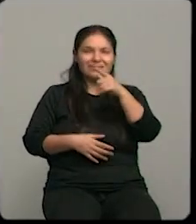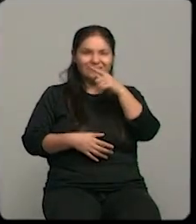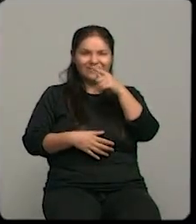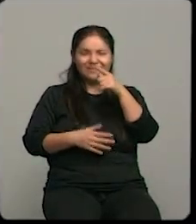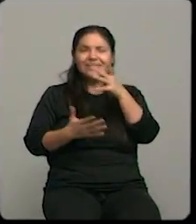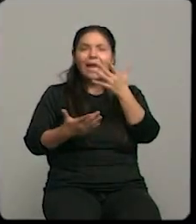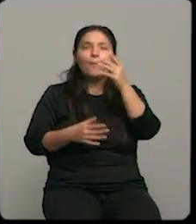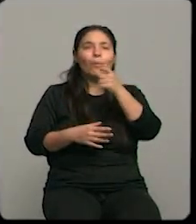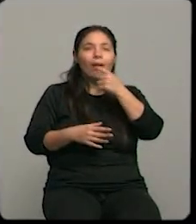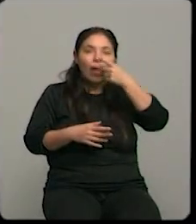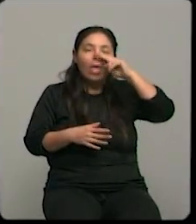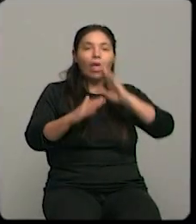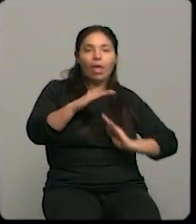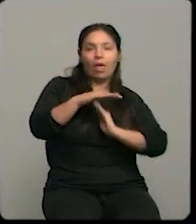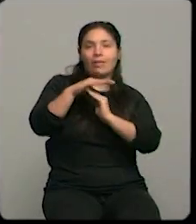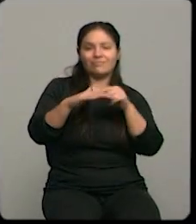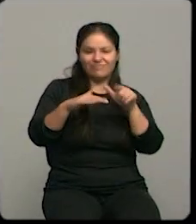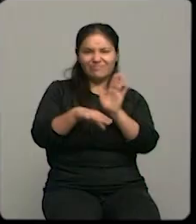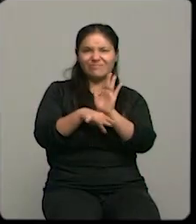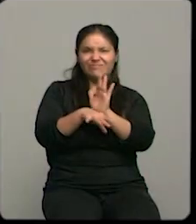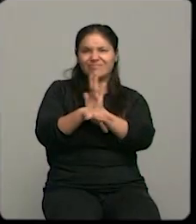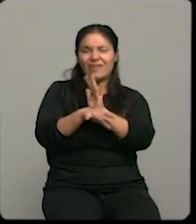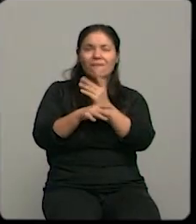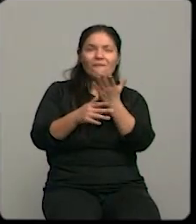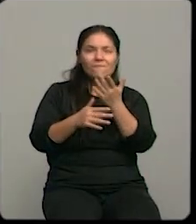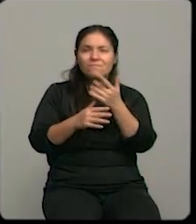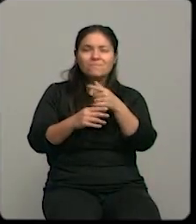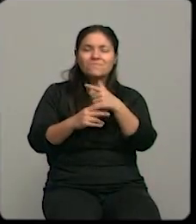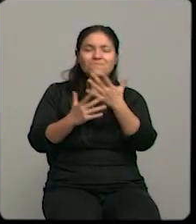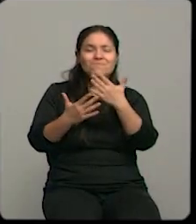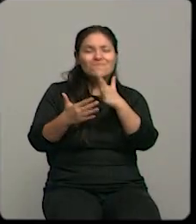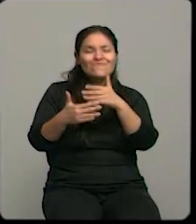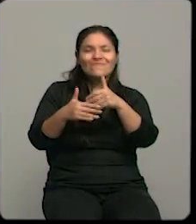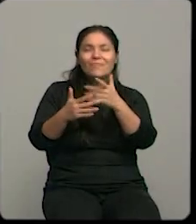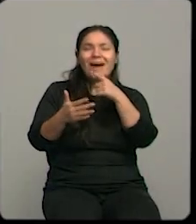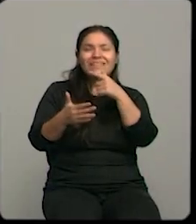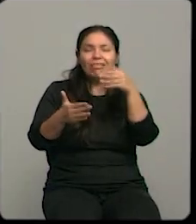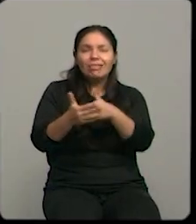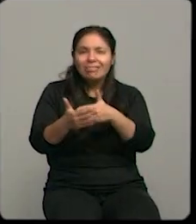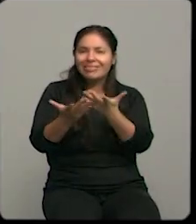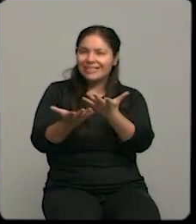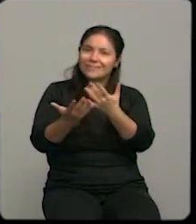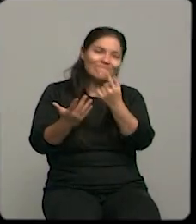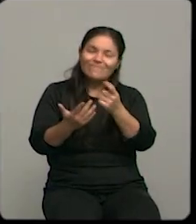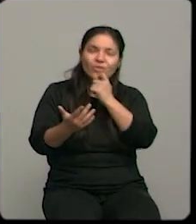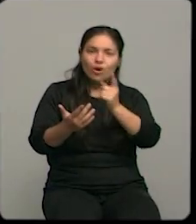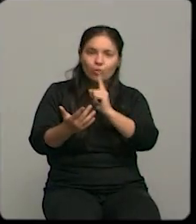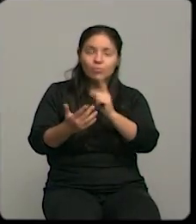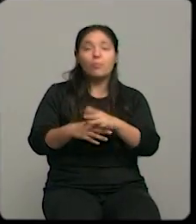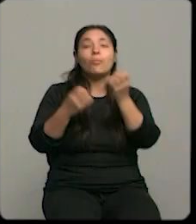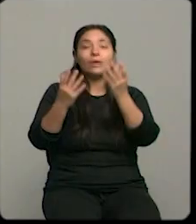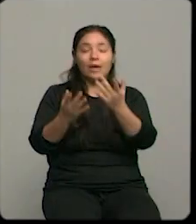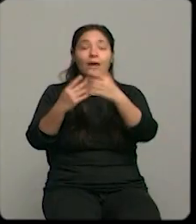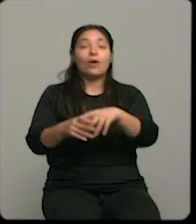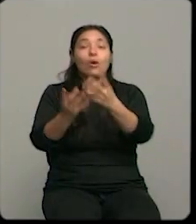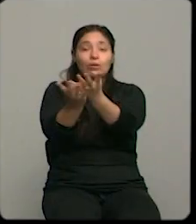hacemos. Bien. Y no nos gusta. Entonces ampliamos. Ampliamos, ¿por qué? Porque en definitiva, una orquesta que toca música sinfónica, ¿qué quiere decir?